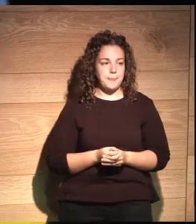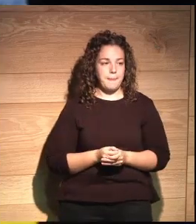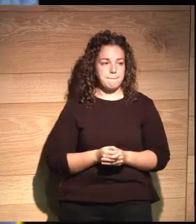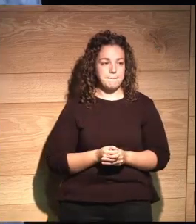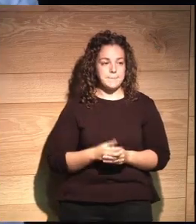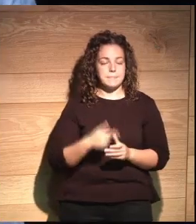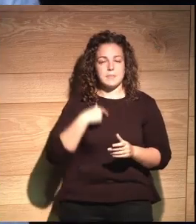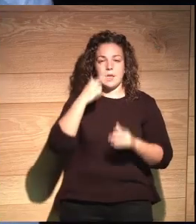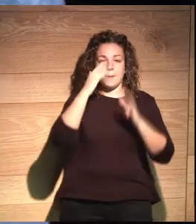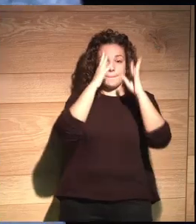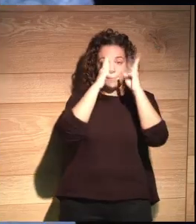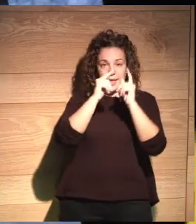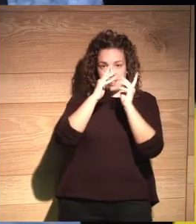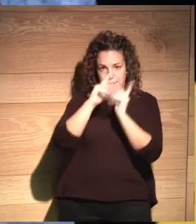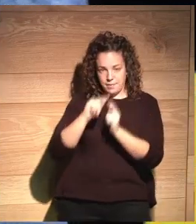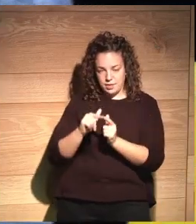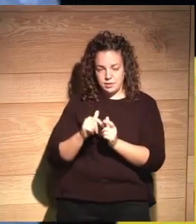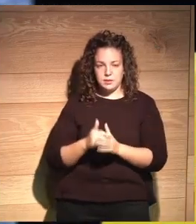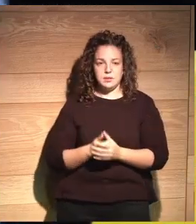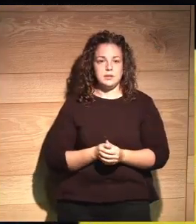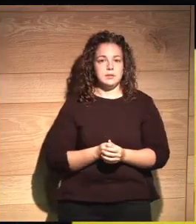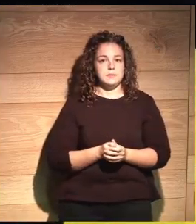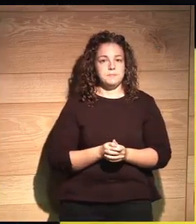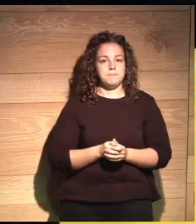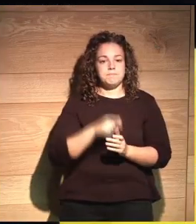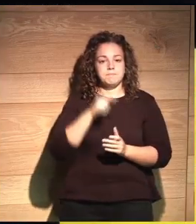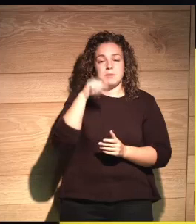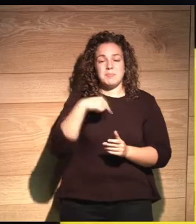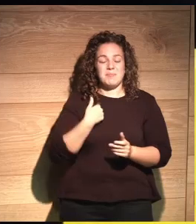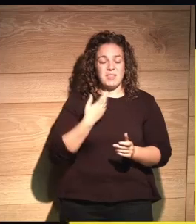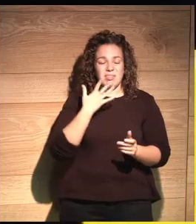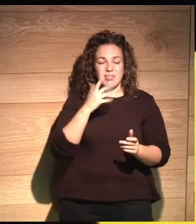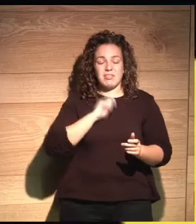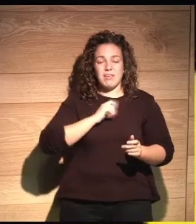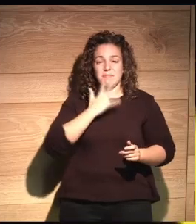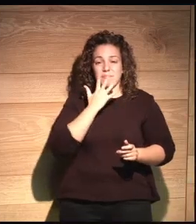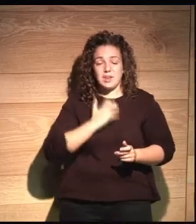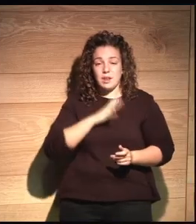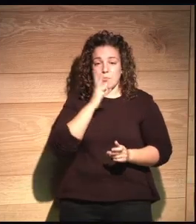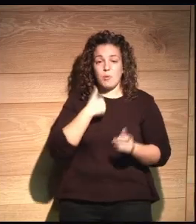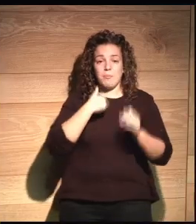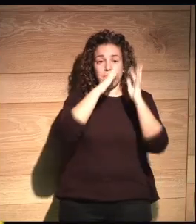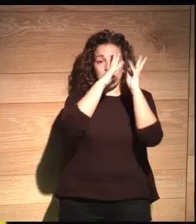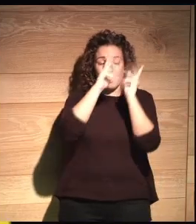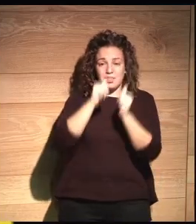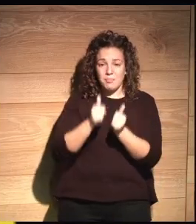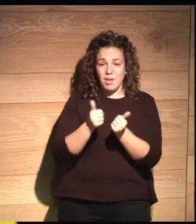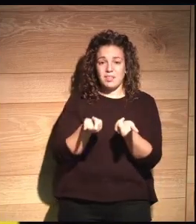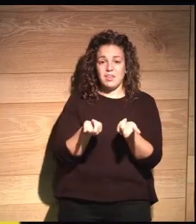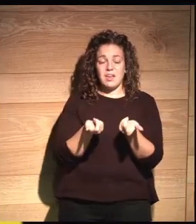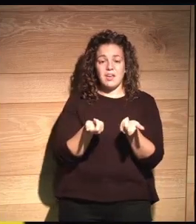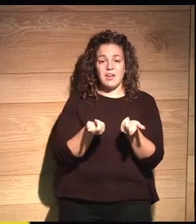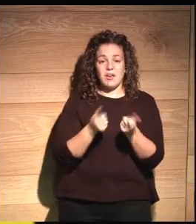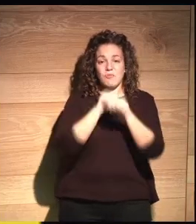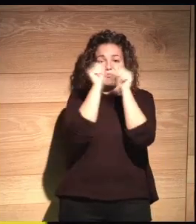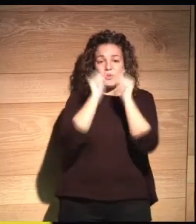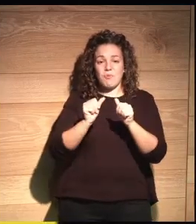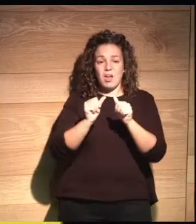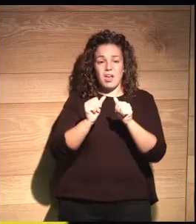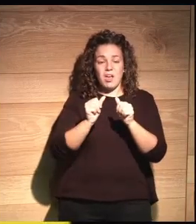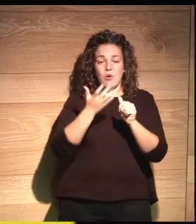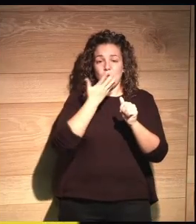la temática algorítmica y me entristece porque la matemática algorítmica es una gran es una gran forma del